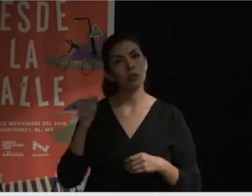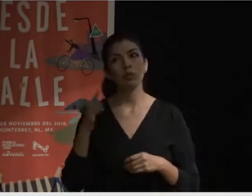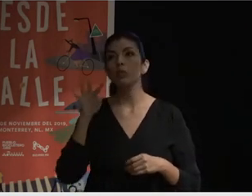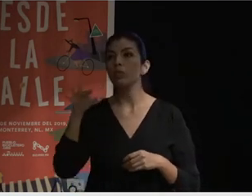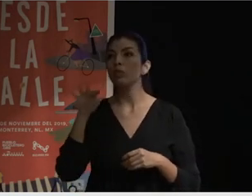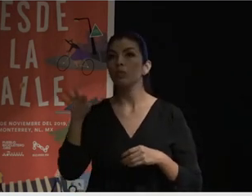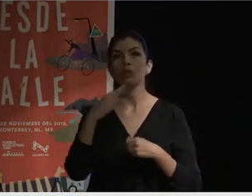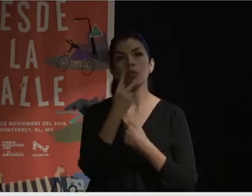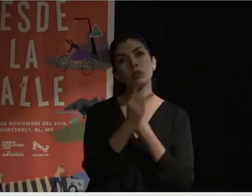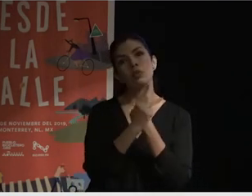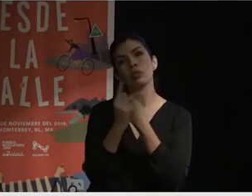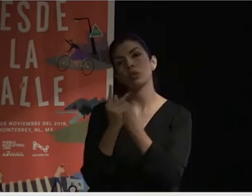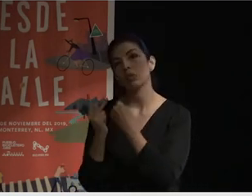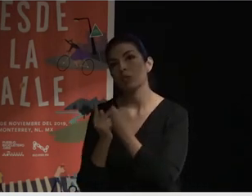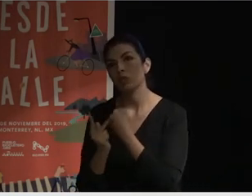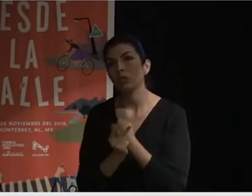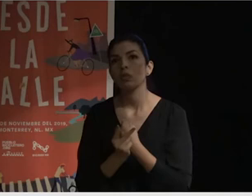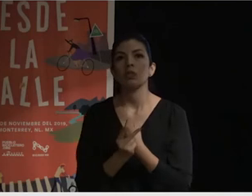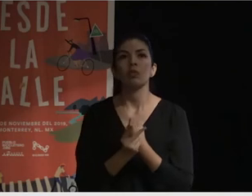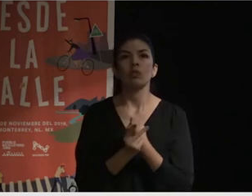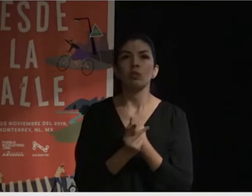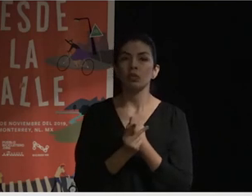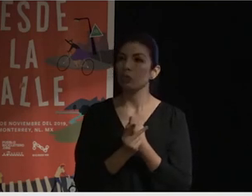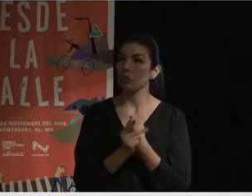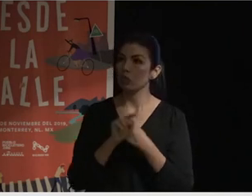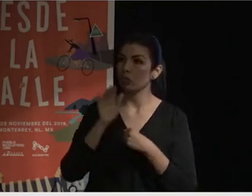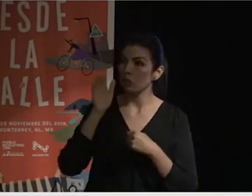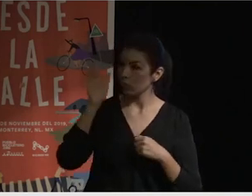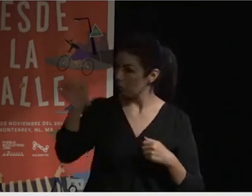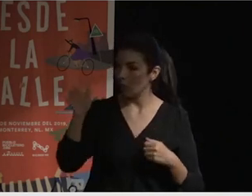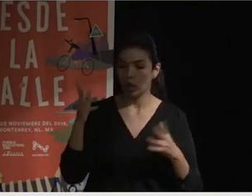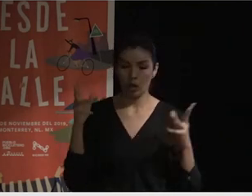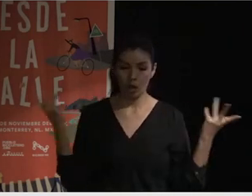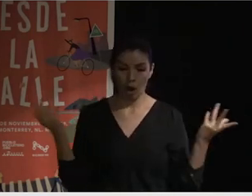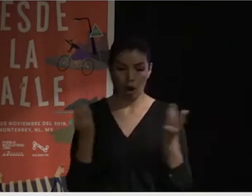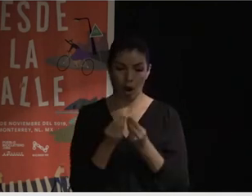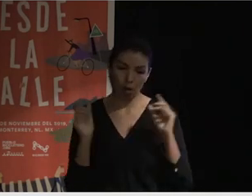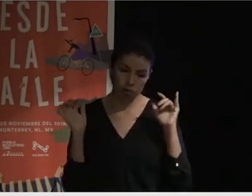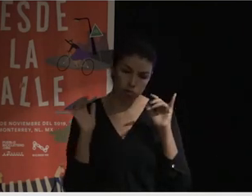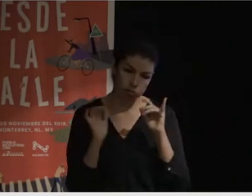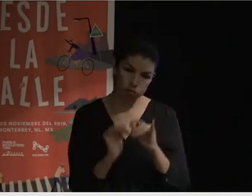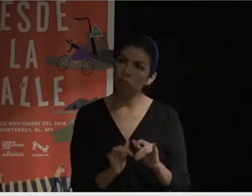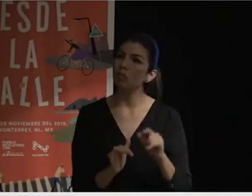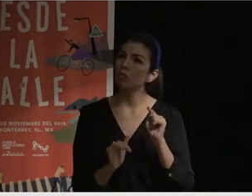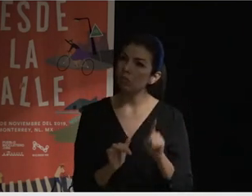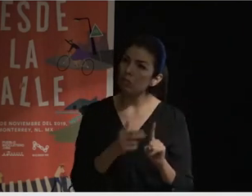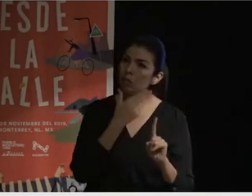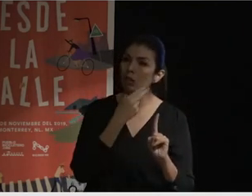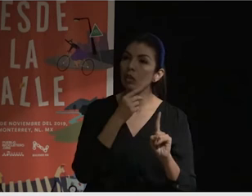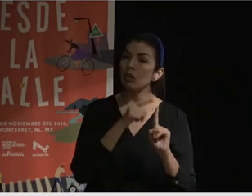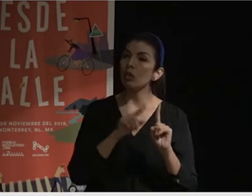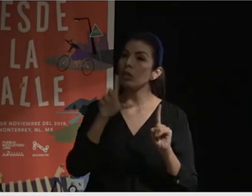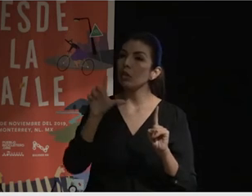jamás habían salido de su país, ¿no? Y de repente estábamos volando a todo el mundo a Argentina. Y platicando con don Lauro nos decía, pues es que es bien fácil, nos juntan